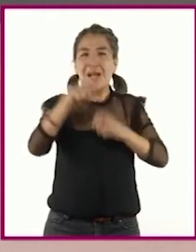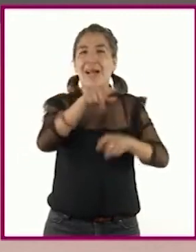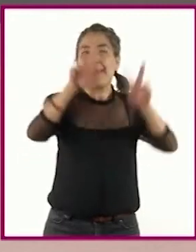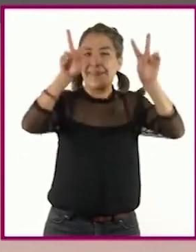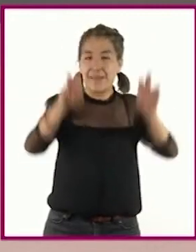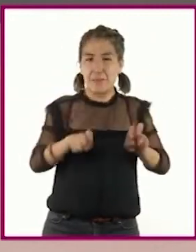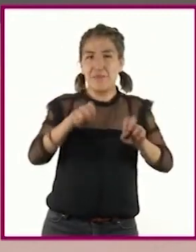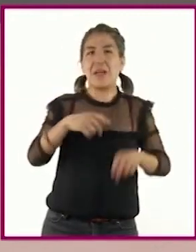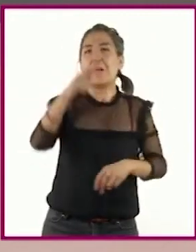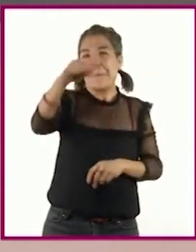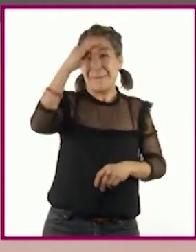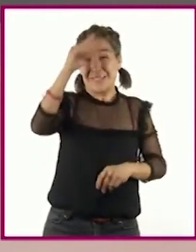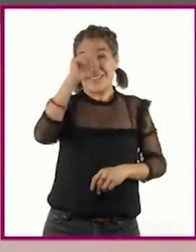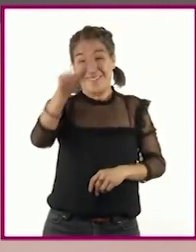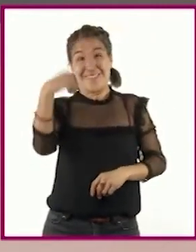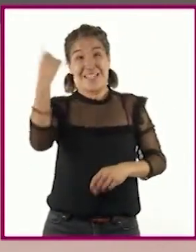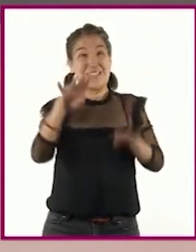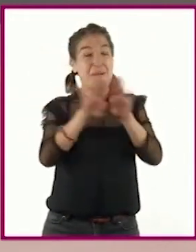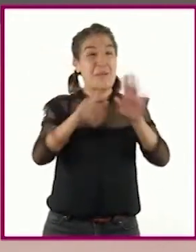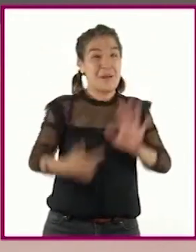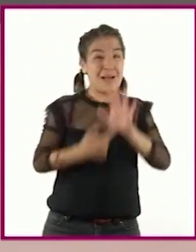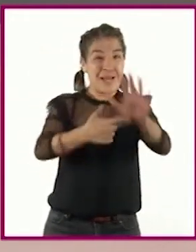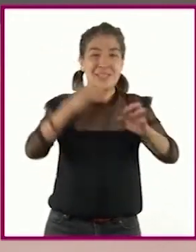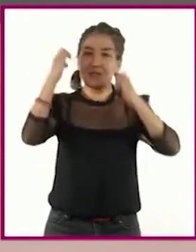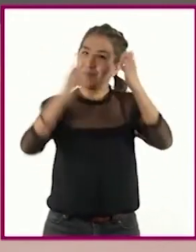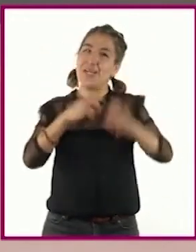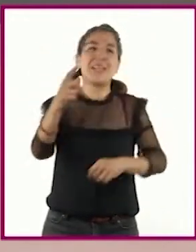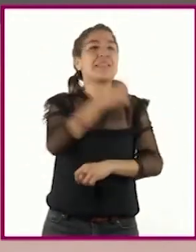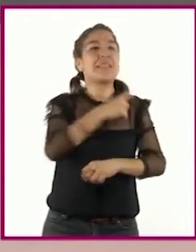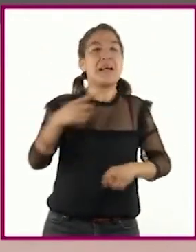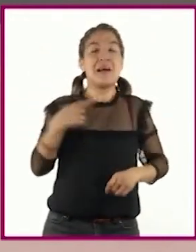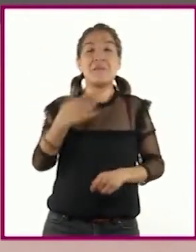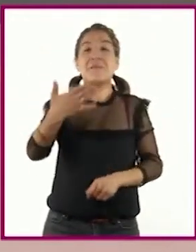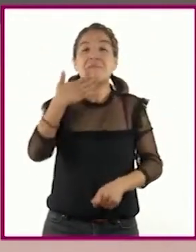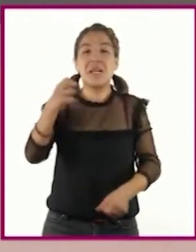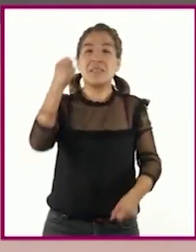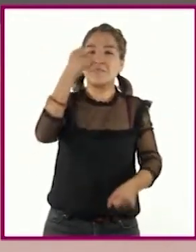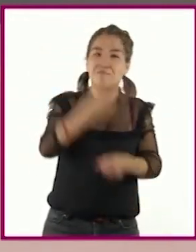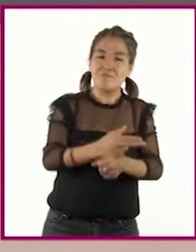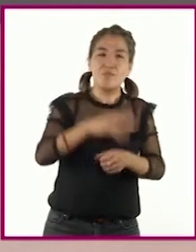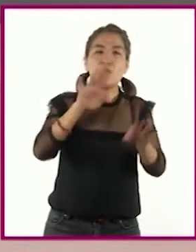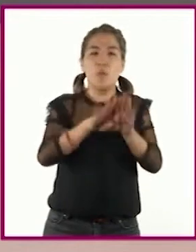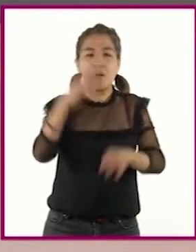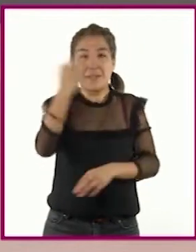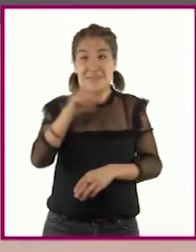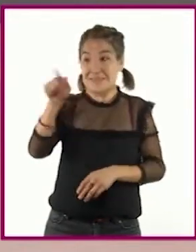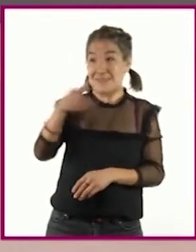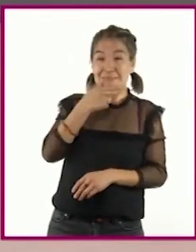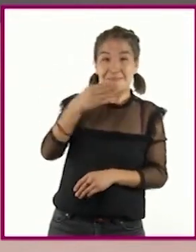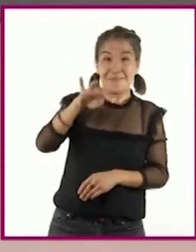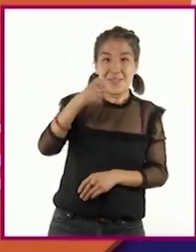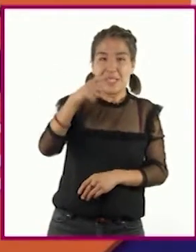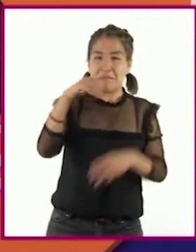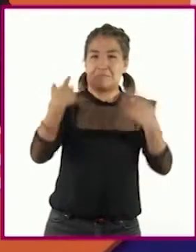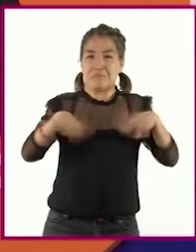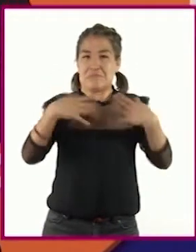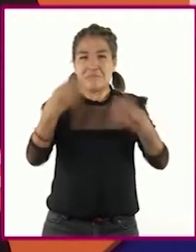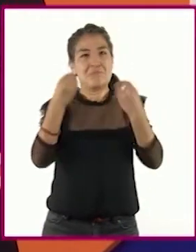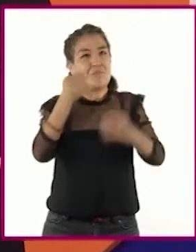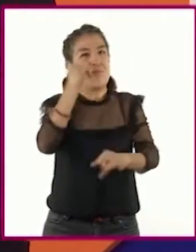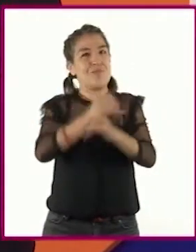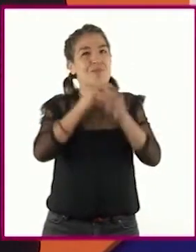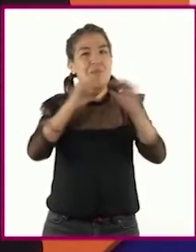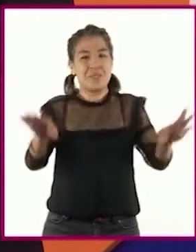una exposición. Hay que evaluar toda la información de manera pertinente y Miguel tiene mucha. Es